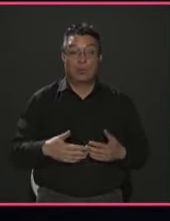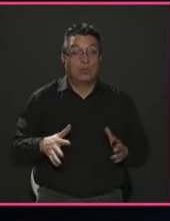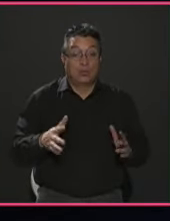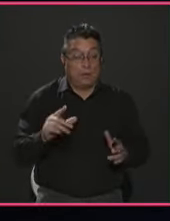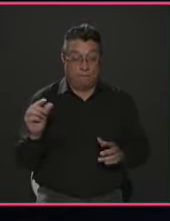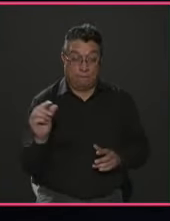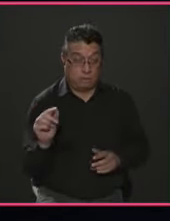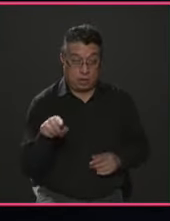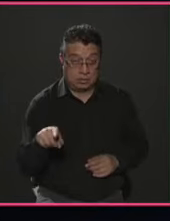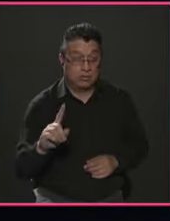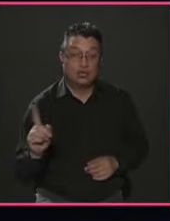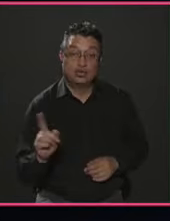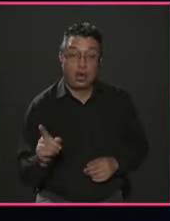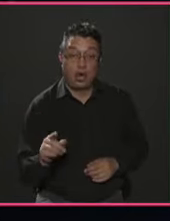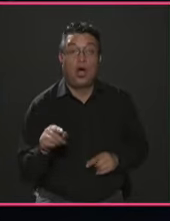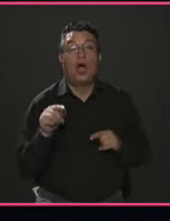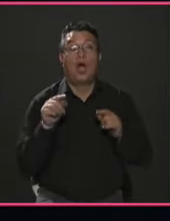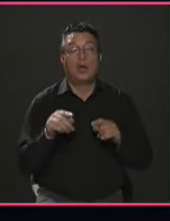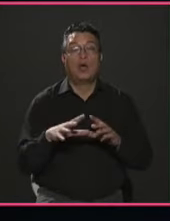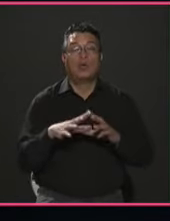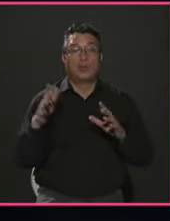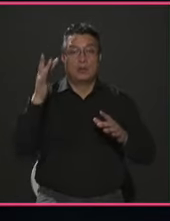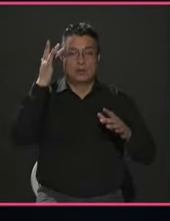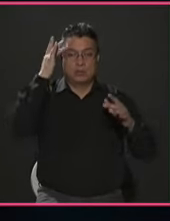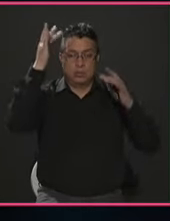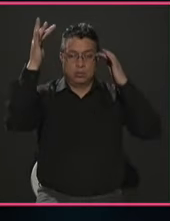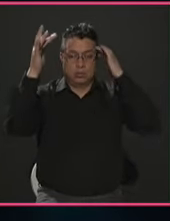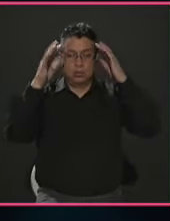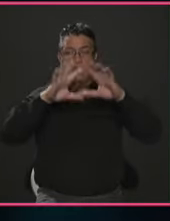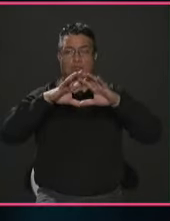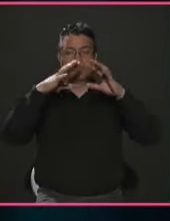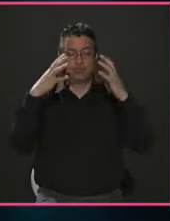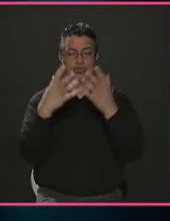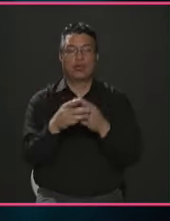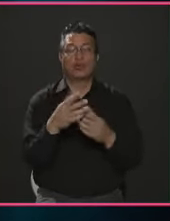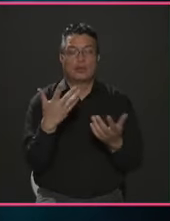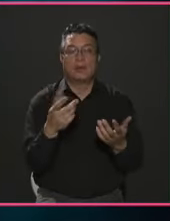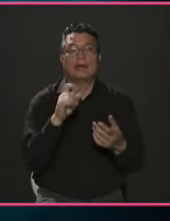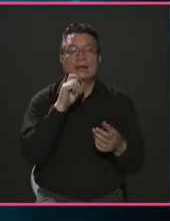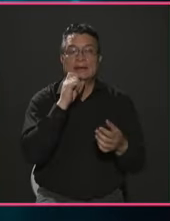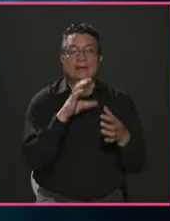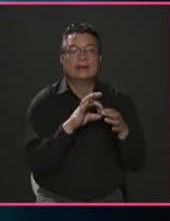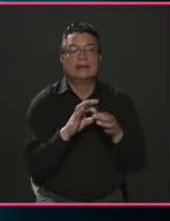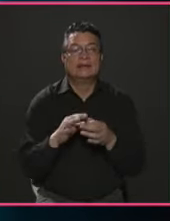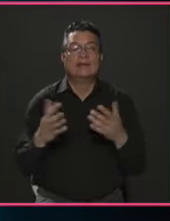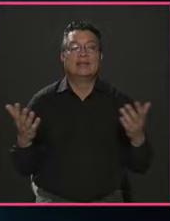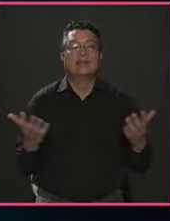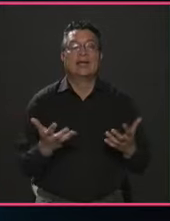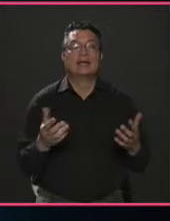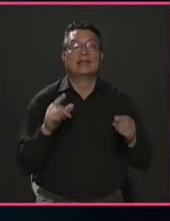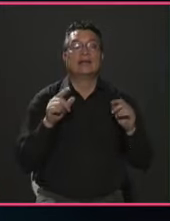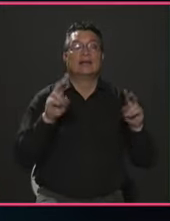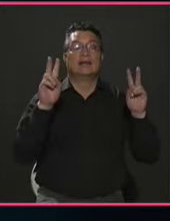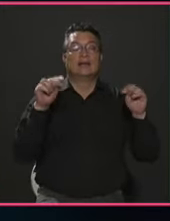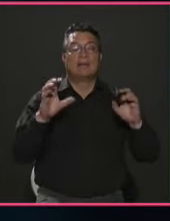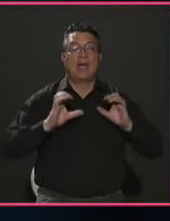hoy día los grandes pensadores del mundo se están refiriendo A qué es lo que significa de un punto de vista ético los efectos que